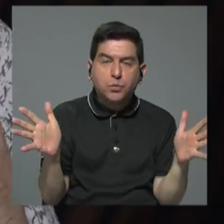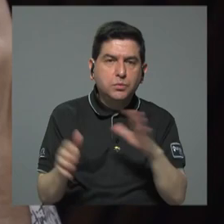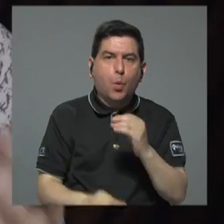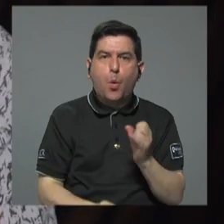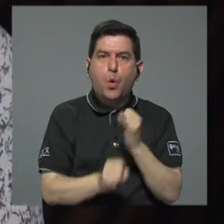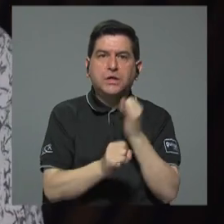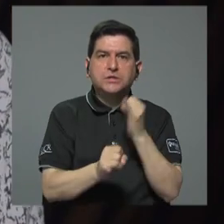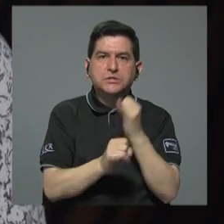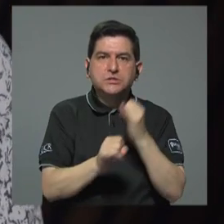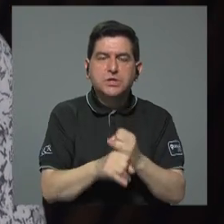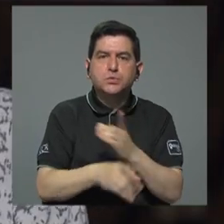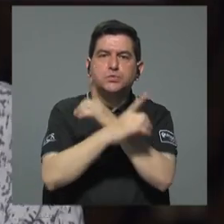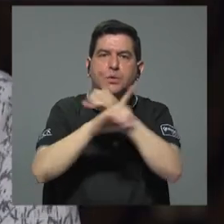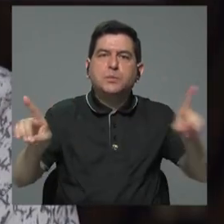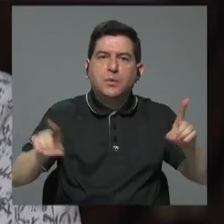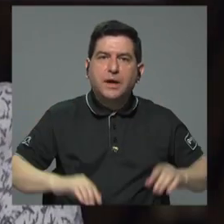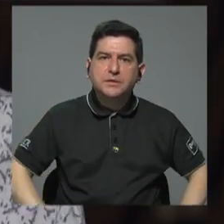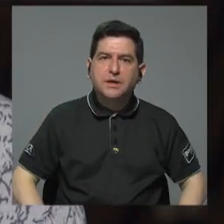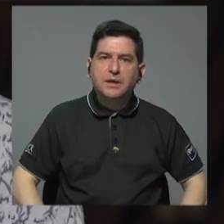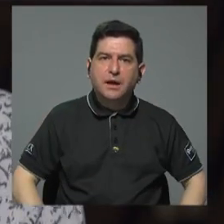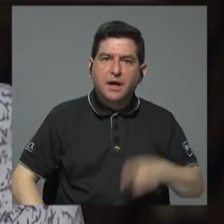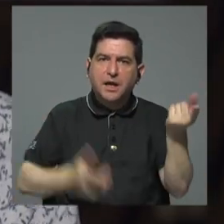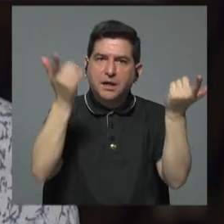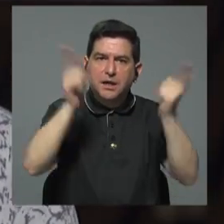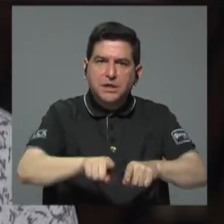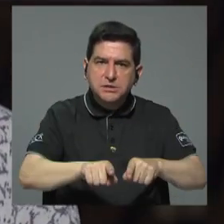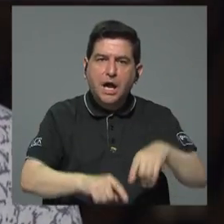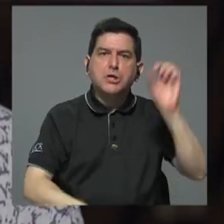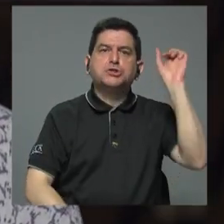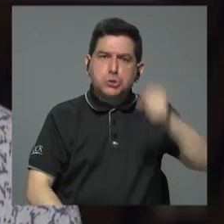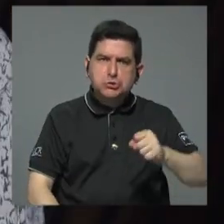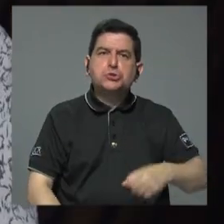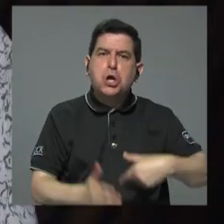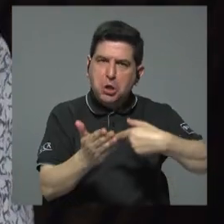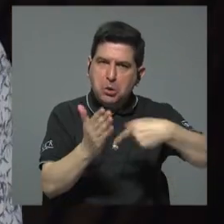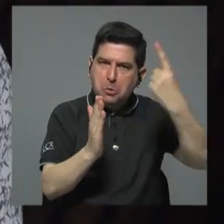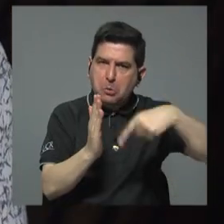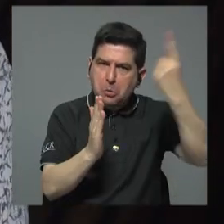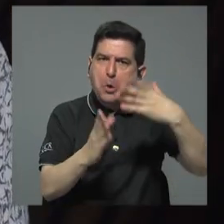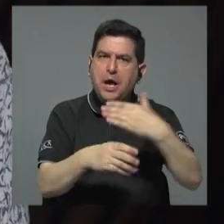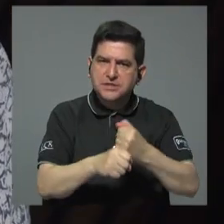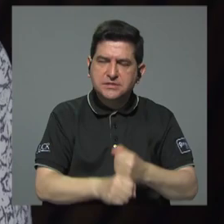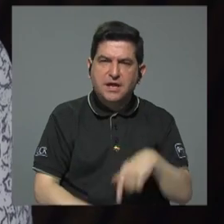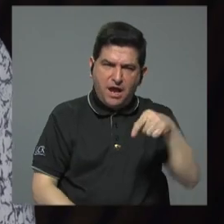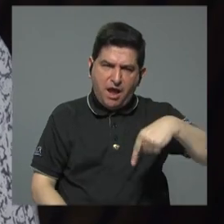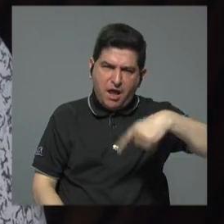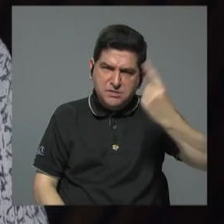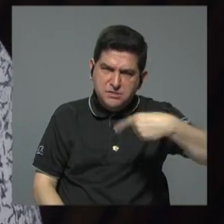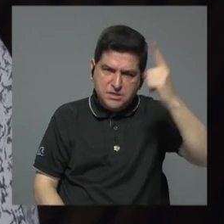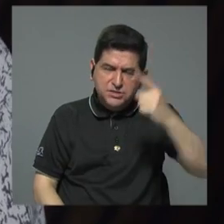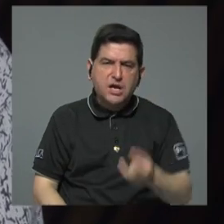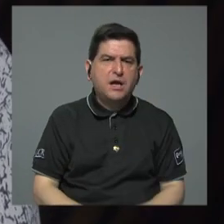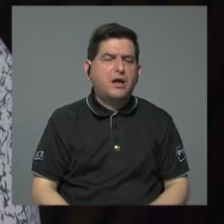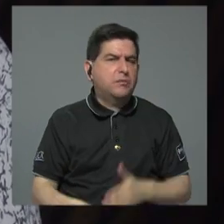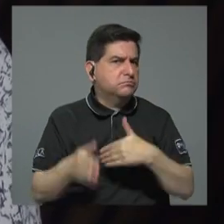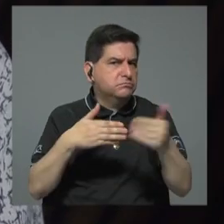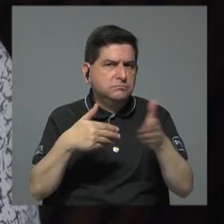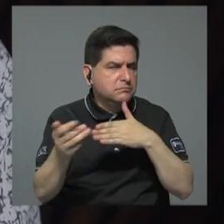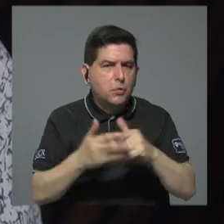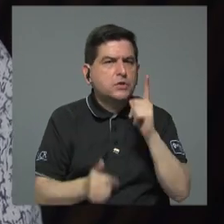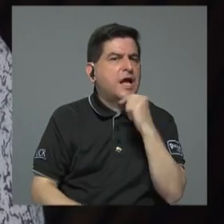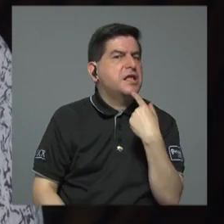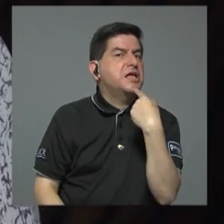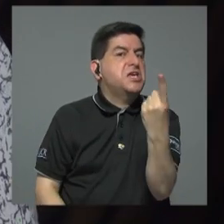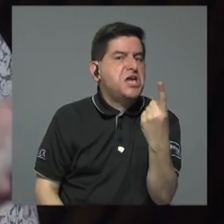la institucionalidad democrática. En ese caso, sí vamos a chequearlo. Este chequeo se hará independientemente de quién